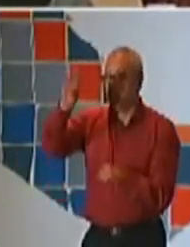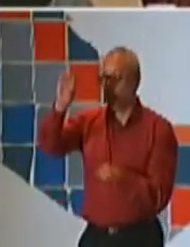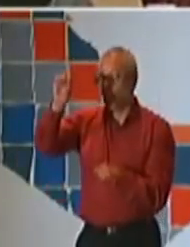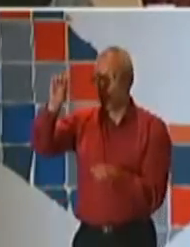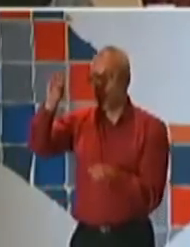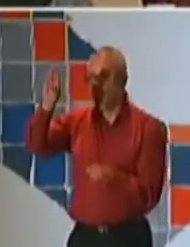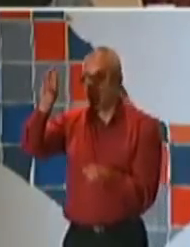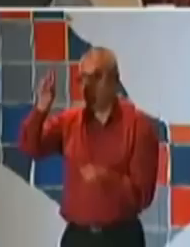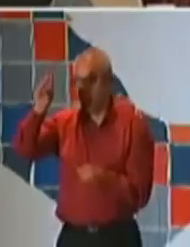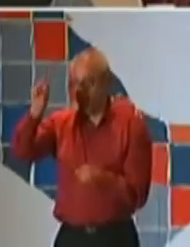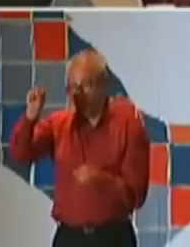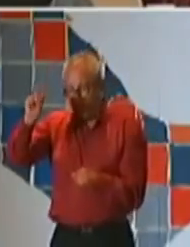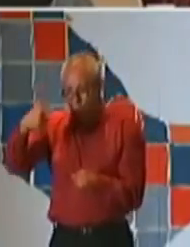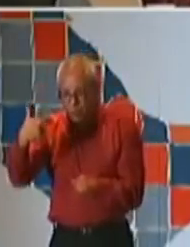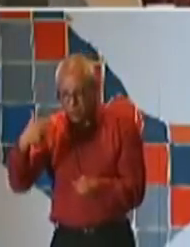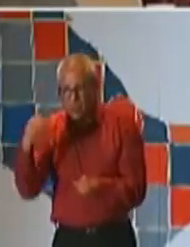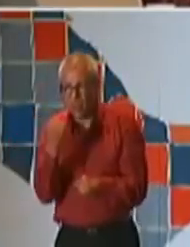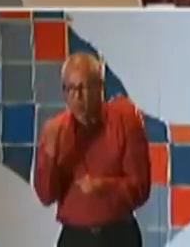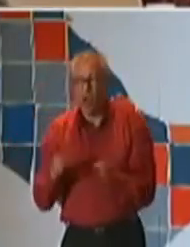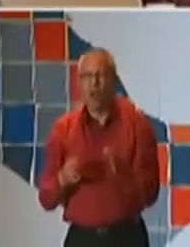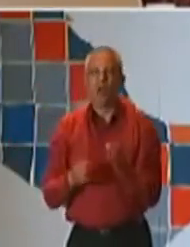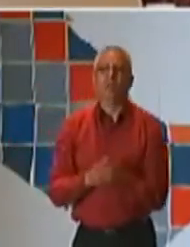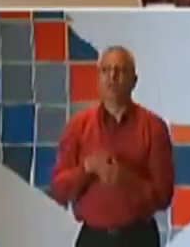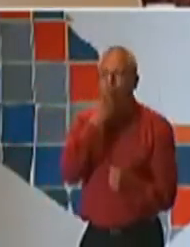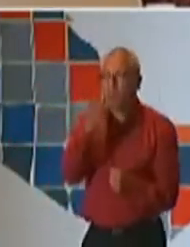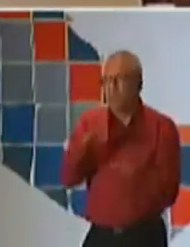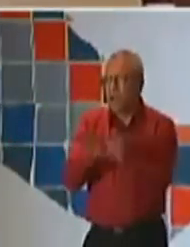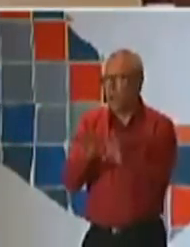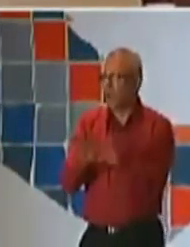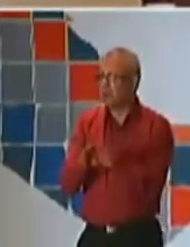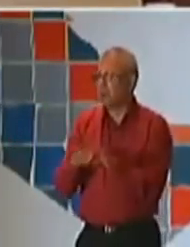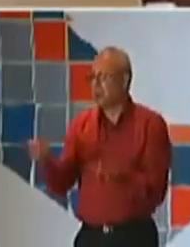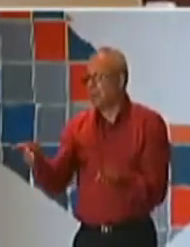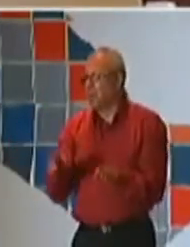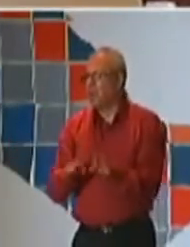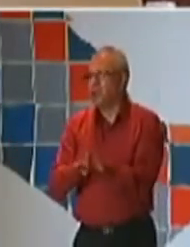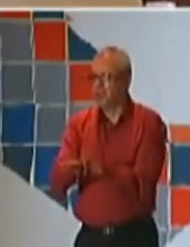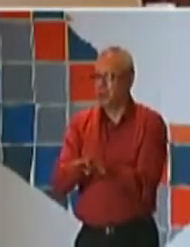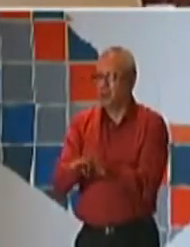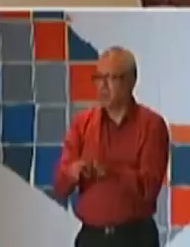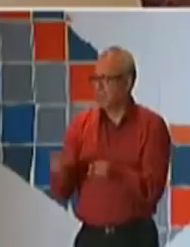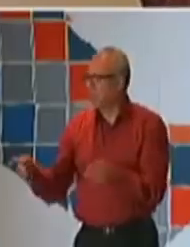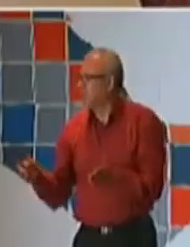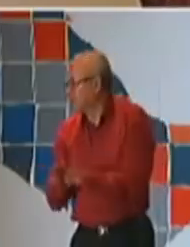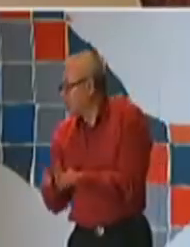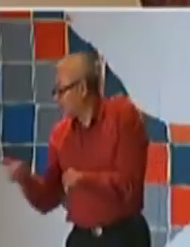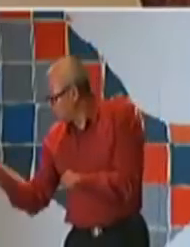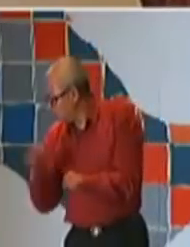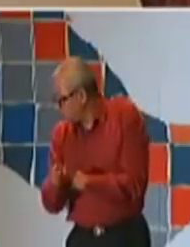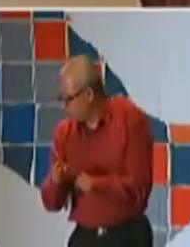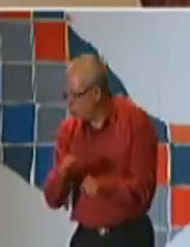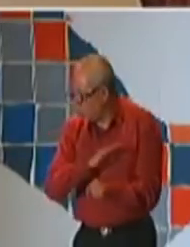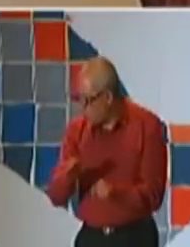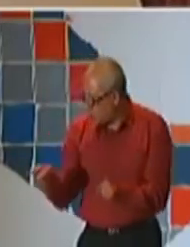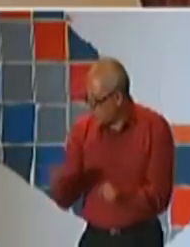de relaciones laborales nuestro estilo de trabajo como ambos lo llamaron es el que está